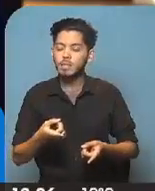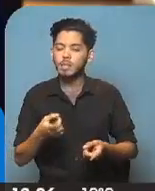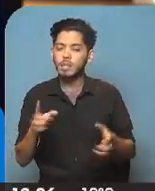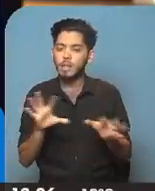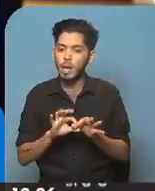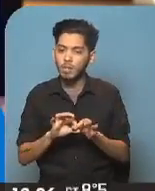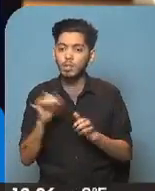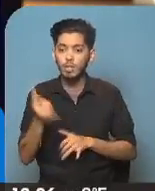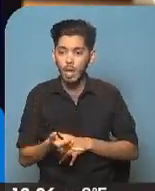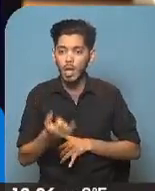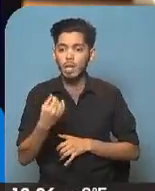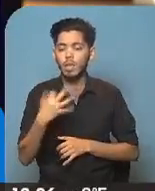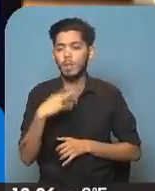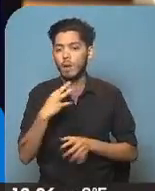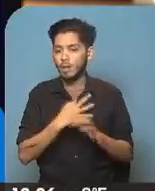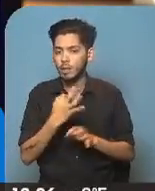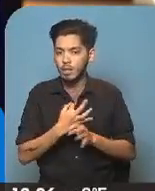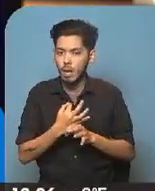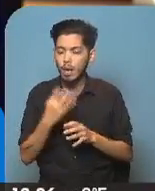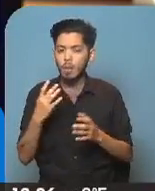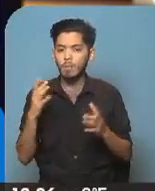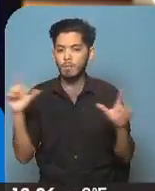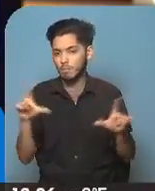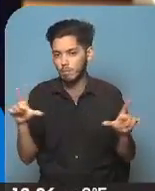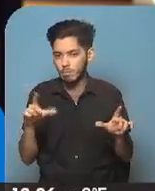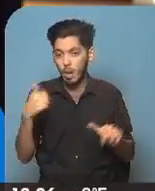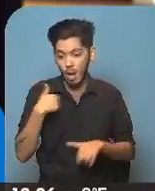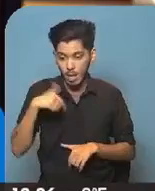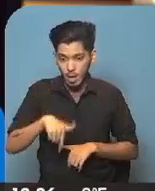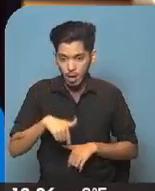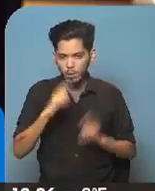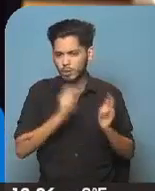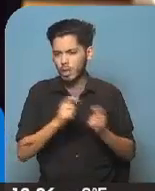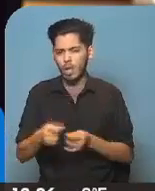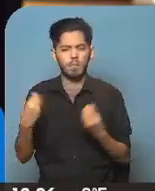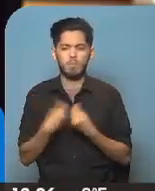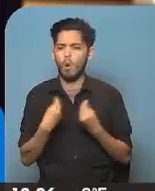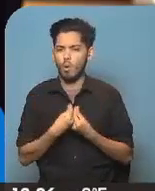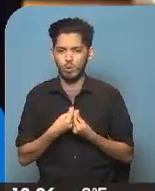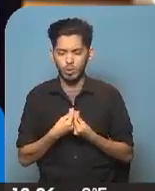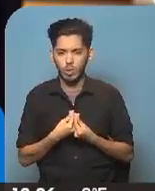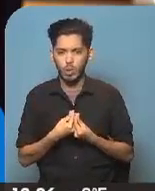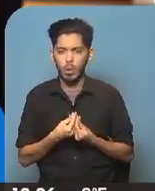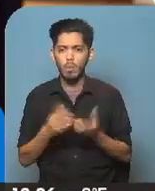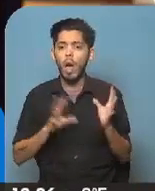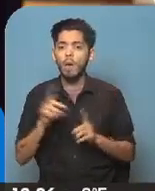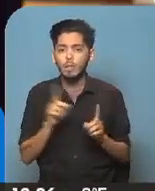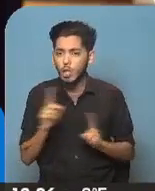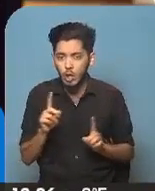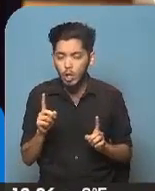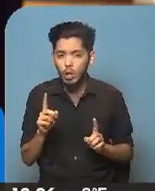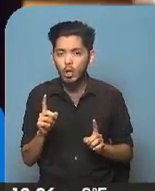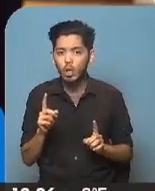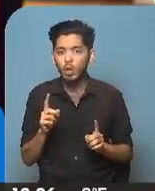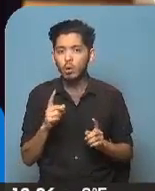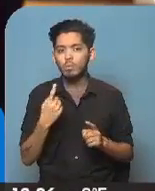concientizar a través de dos medios porque argentina es un país extremadamente solidario y a veces no lo es no por negarse sino por